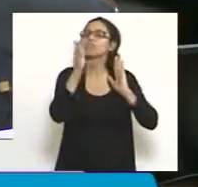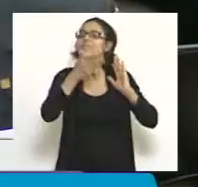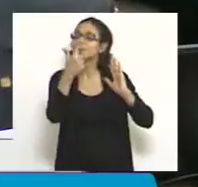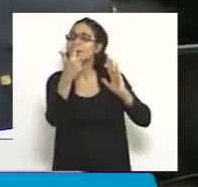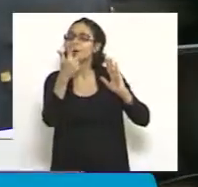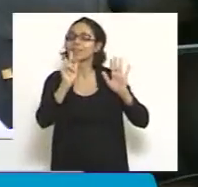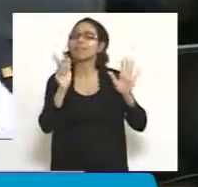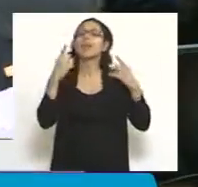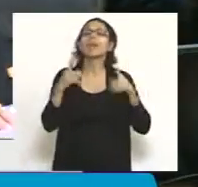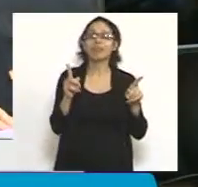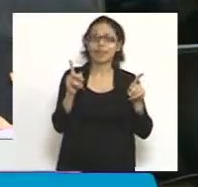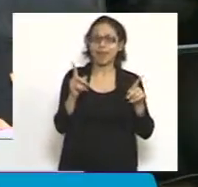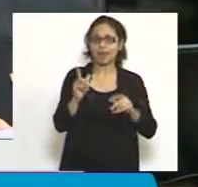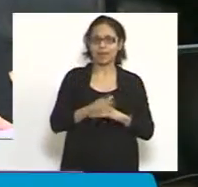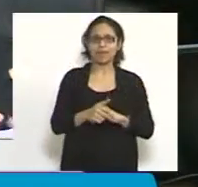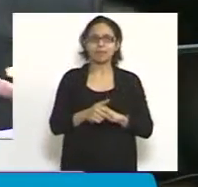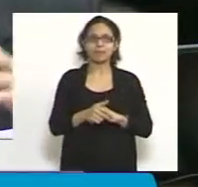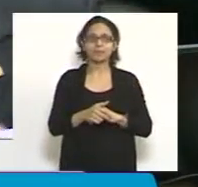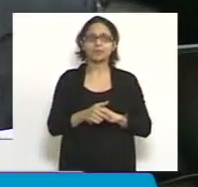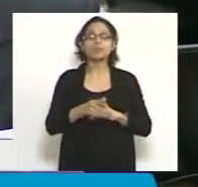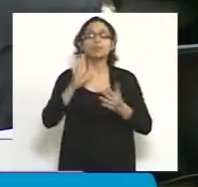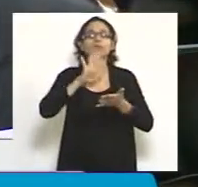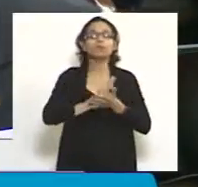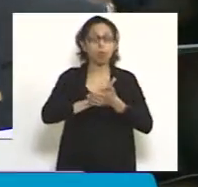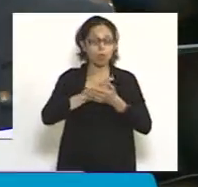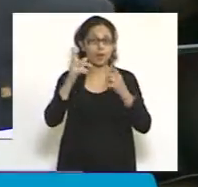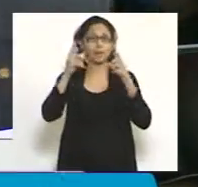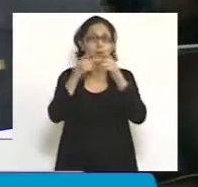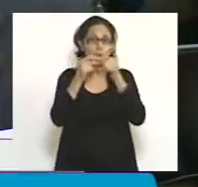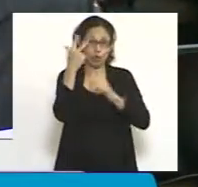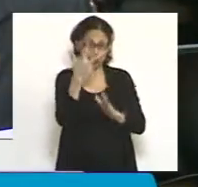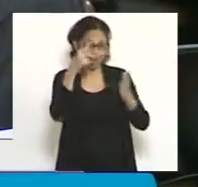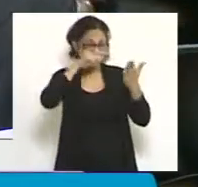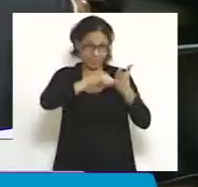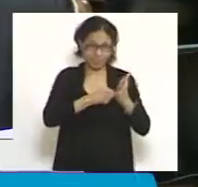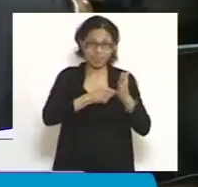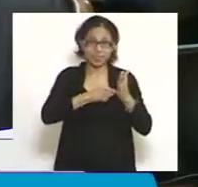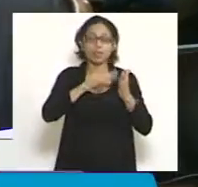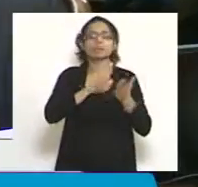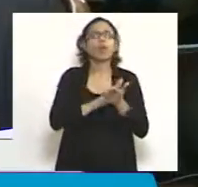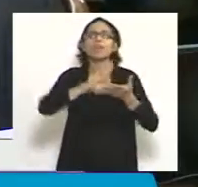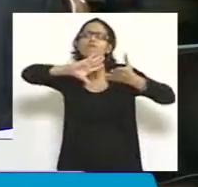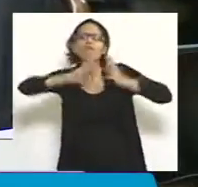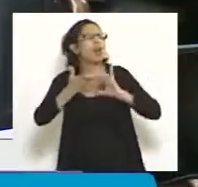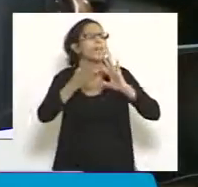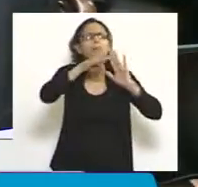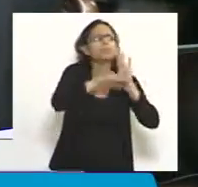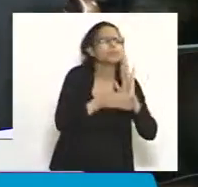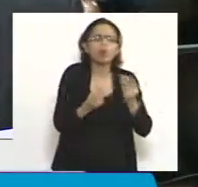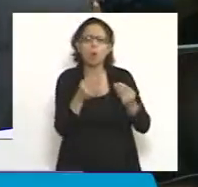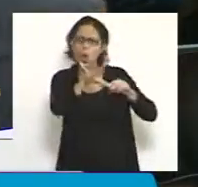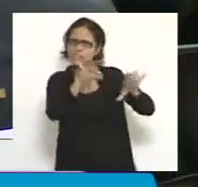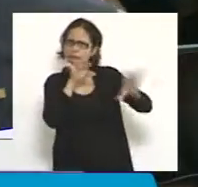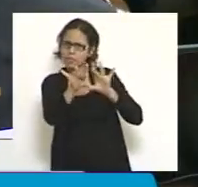partes sean de los miembros presentes. En relación al artículo 3, que fija el procedimiento de selección, también